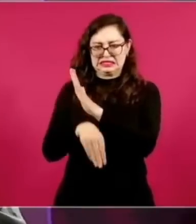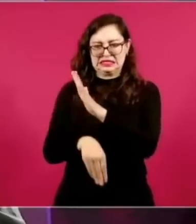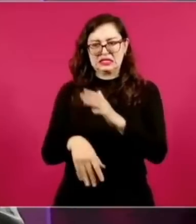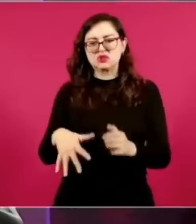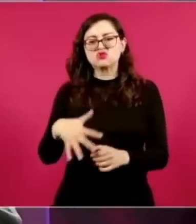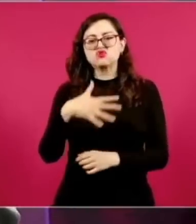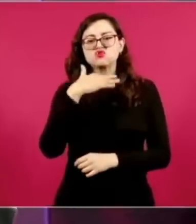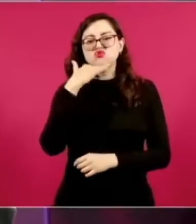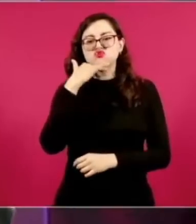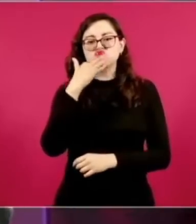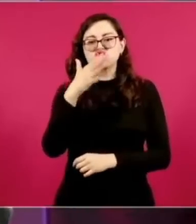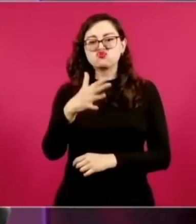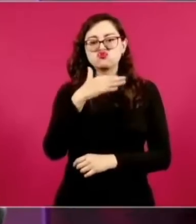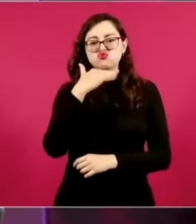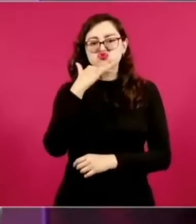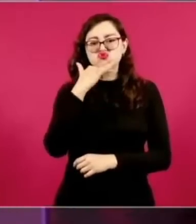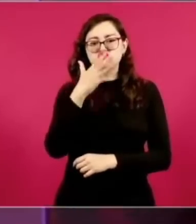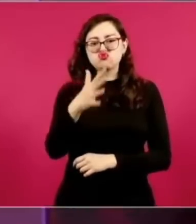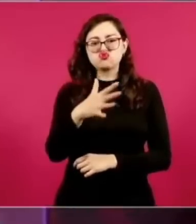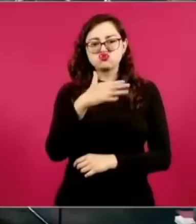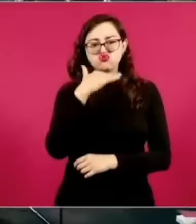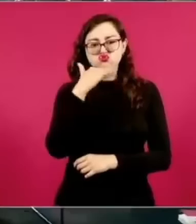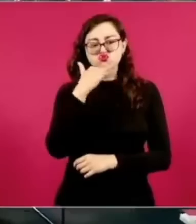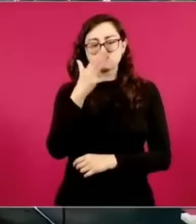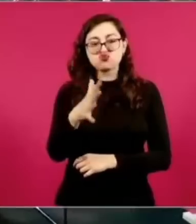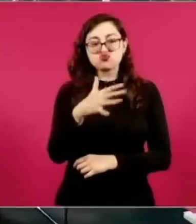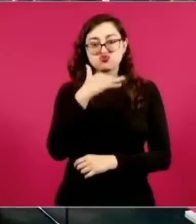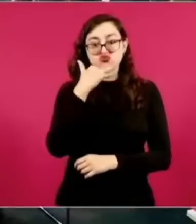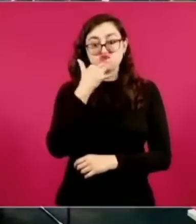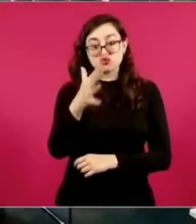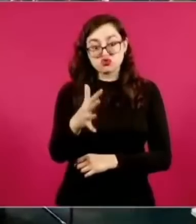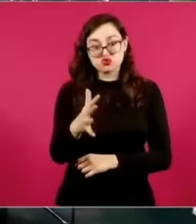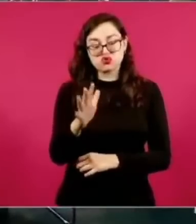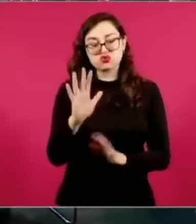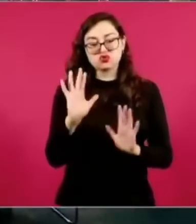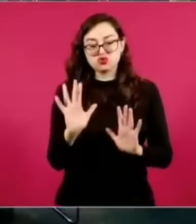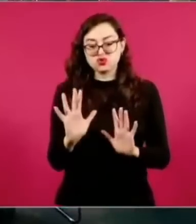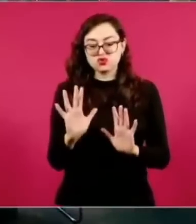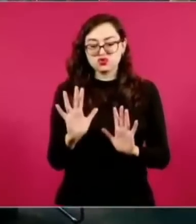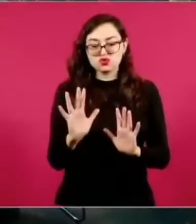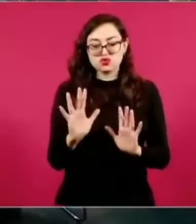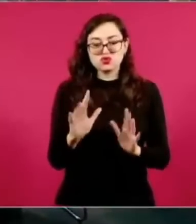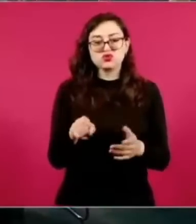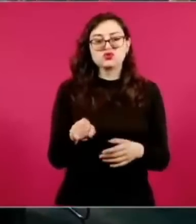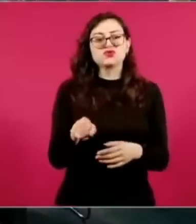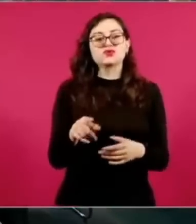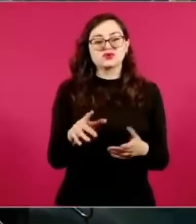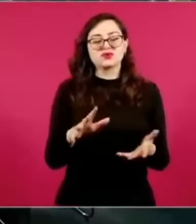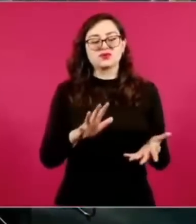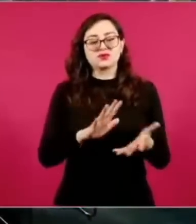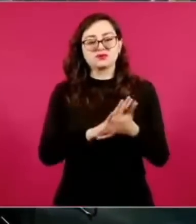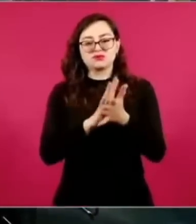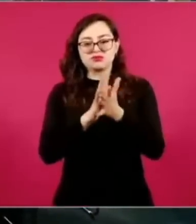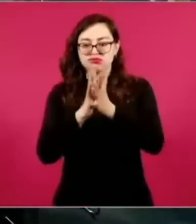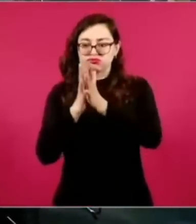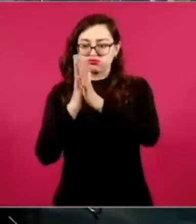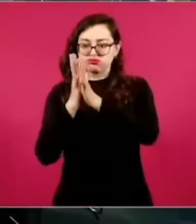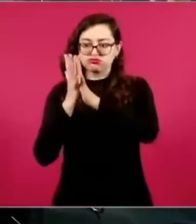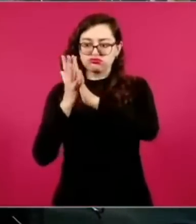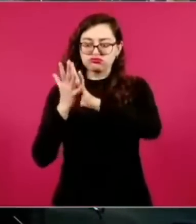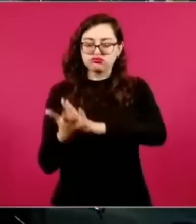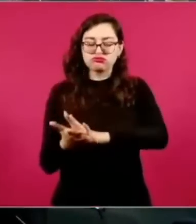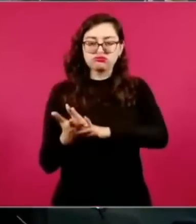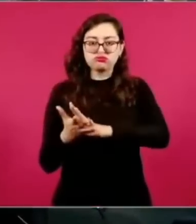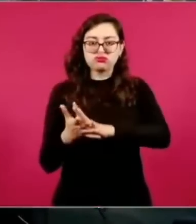hasta llegar a ser un instrumento de control y de manipulación de